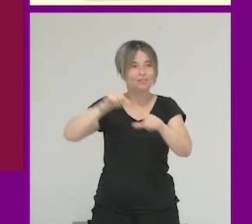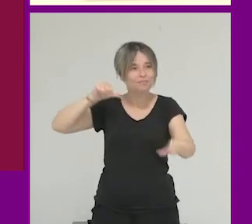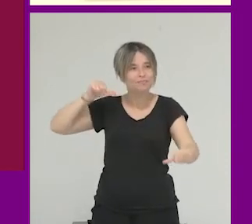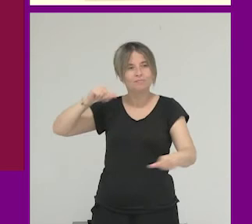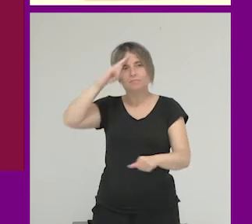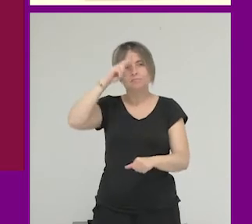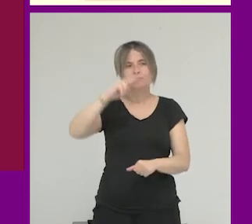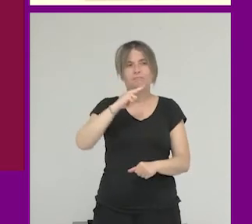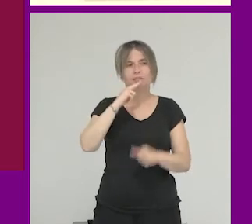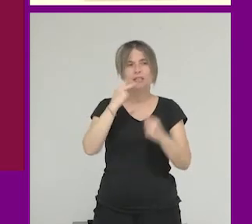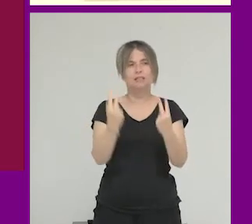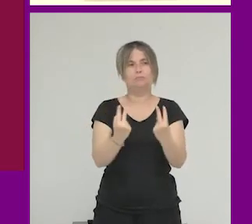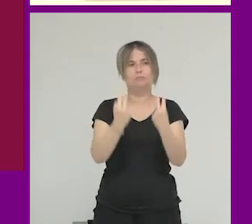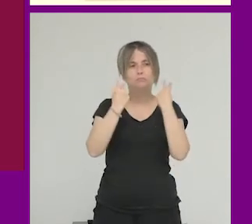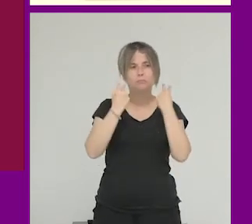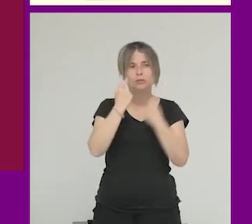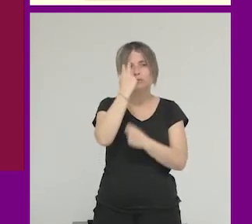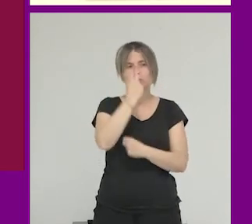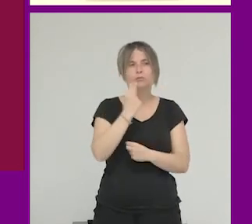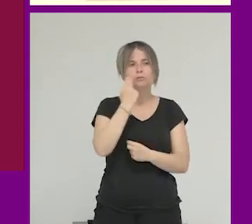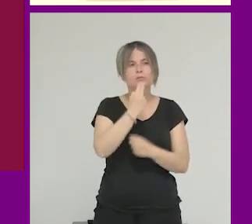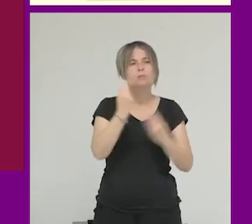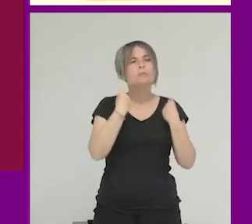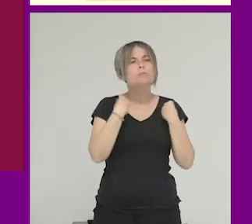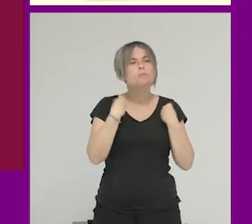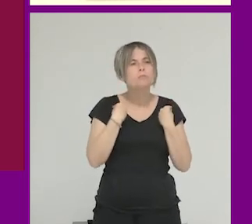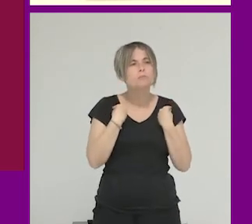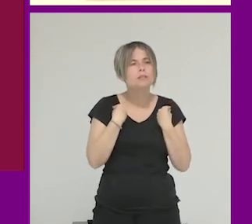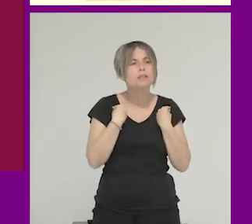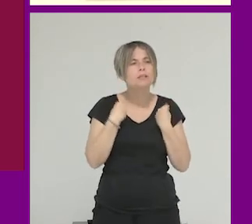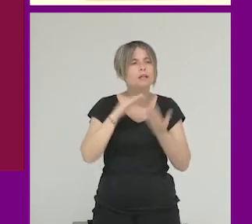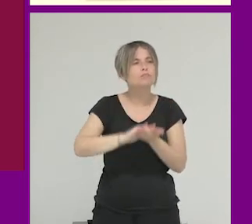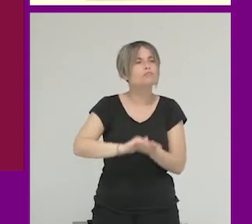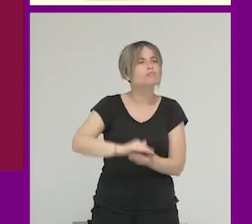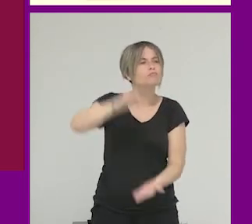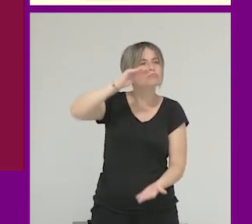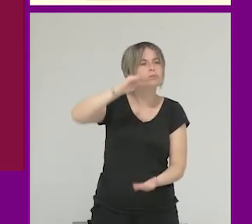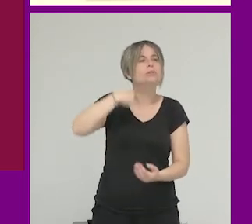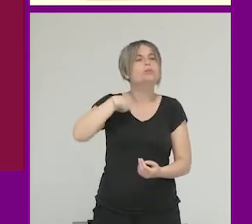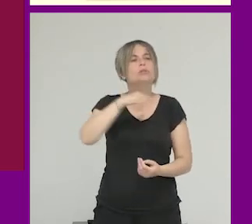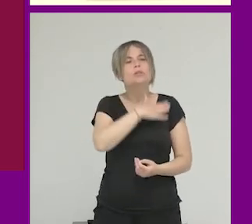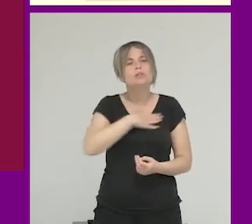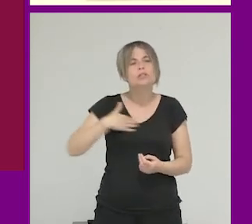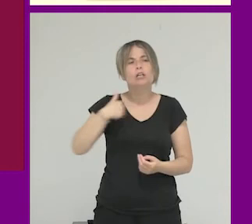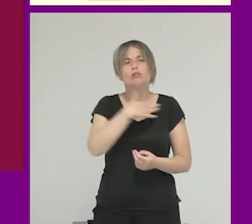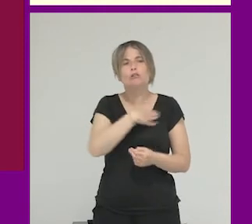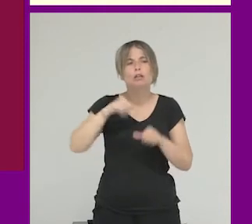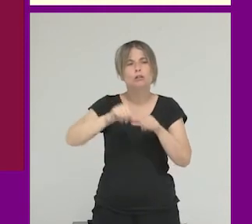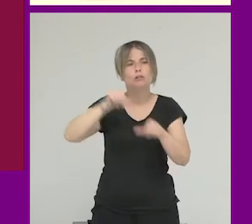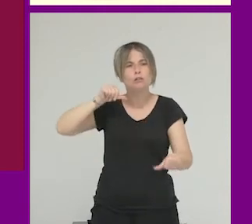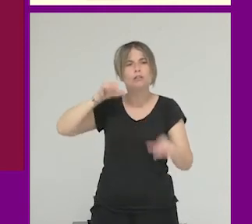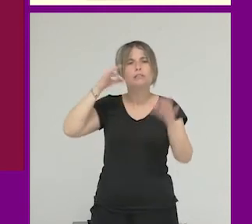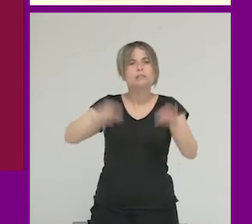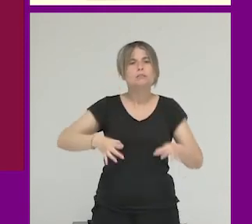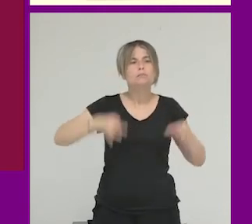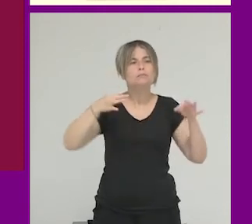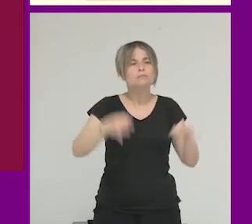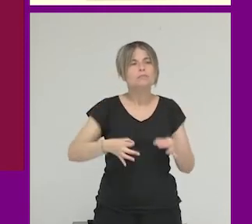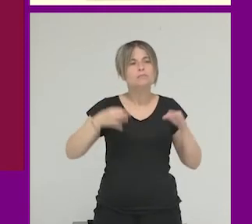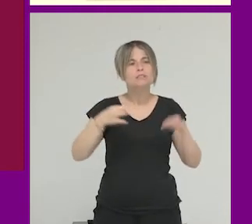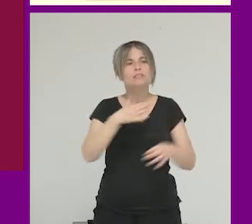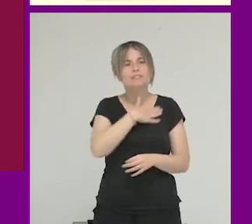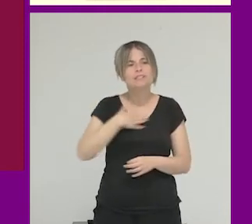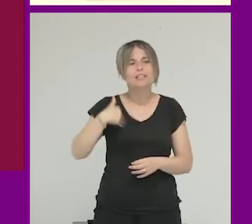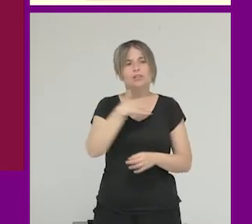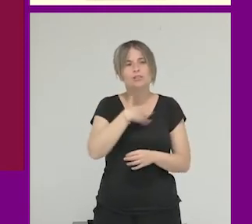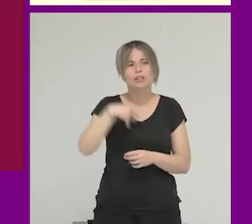modu hori, ez? Osea, nire bizitzan betidanik nahi izan dut aita izan, eta